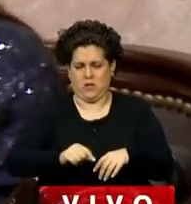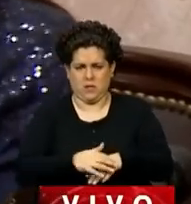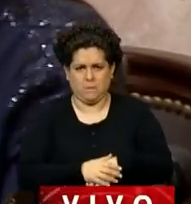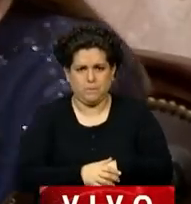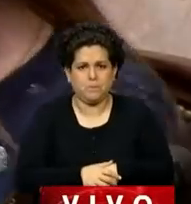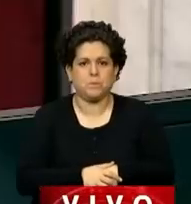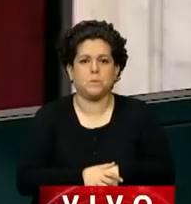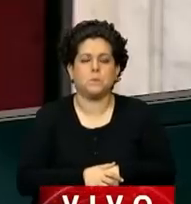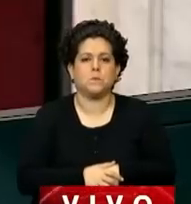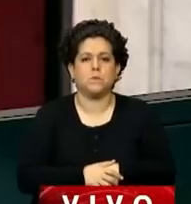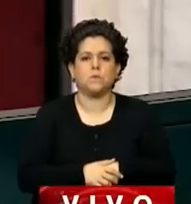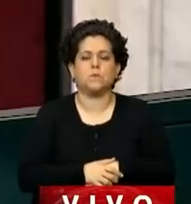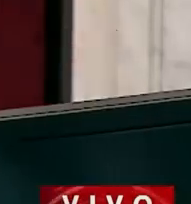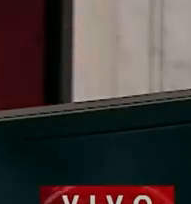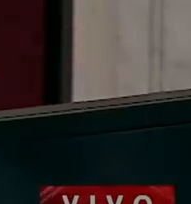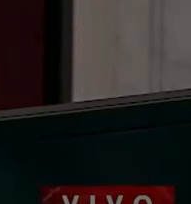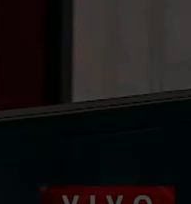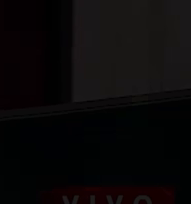gracias diputada villarruel